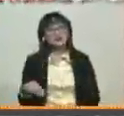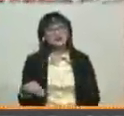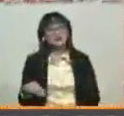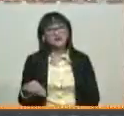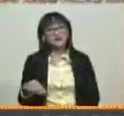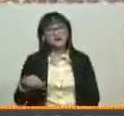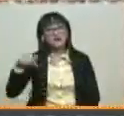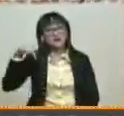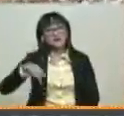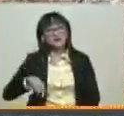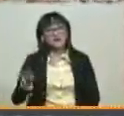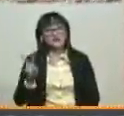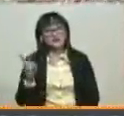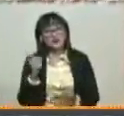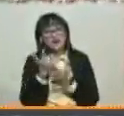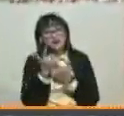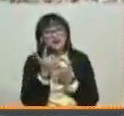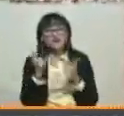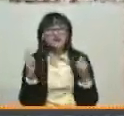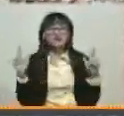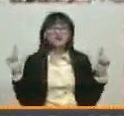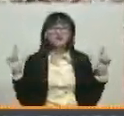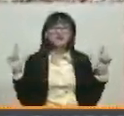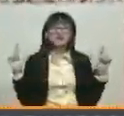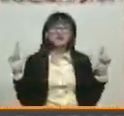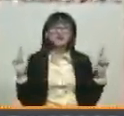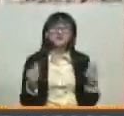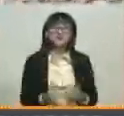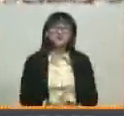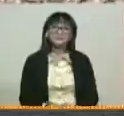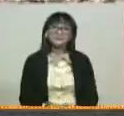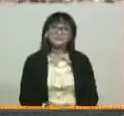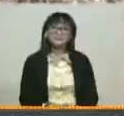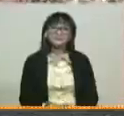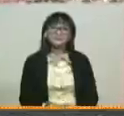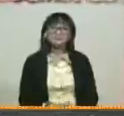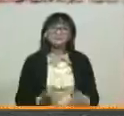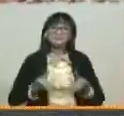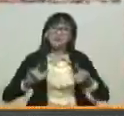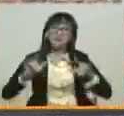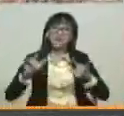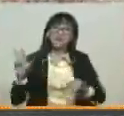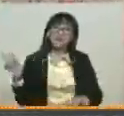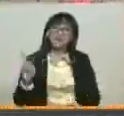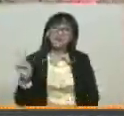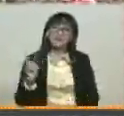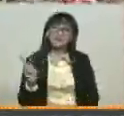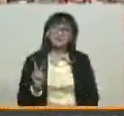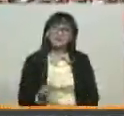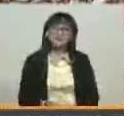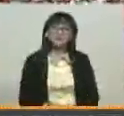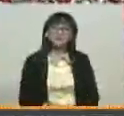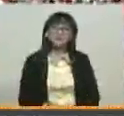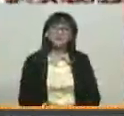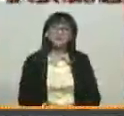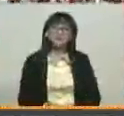esta república libre y soberana, amada de Venezuela.